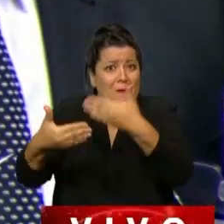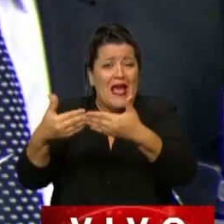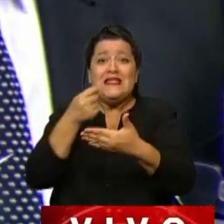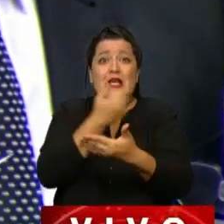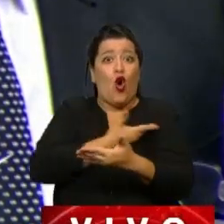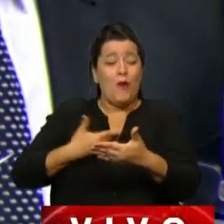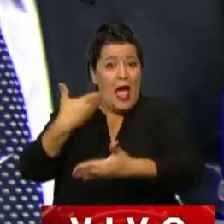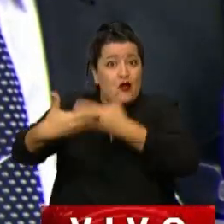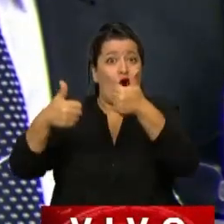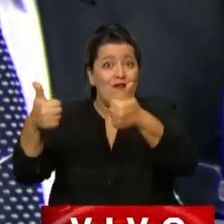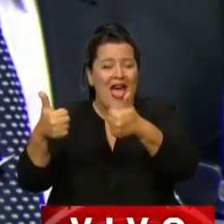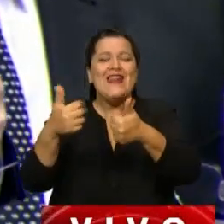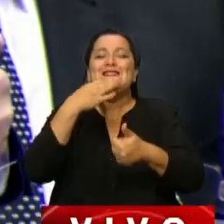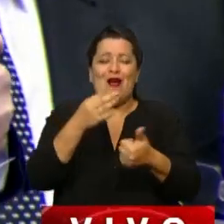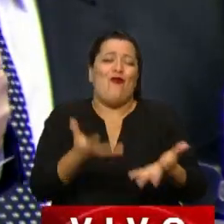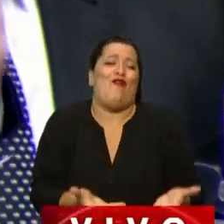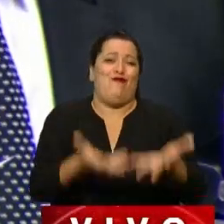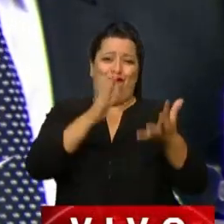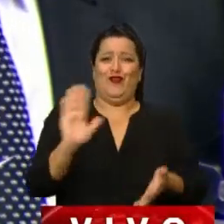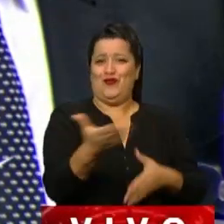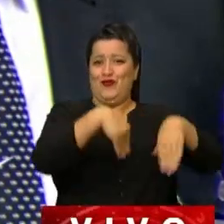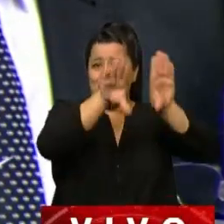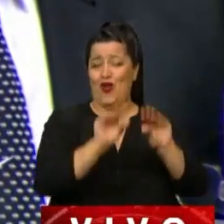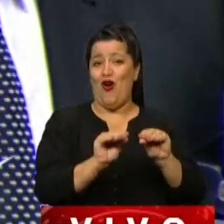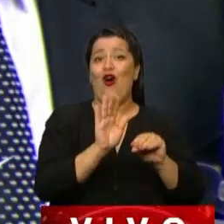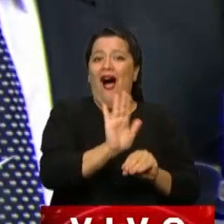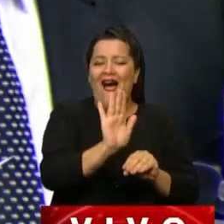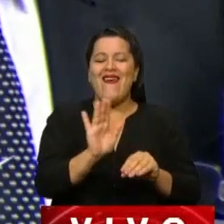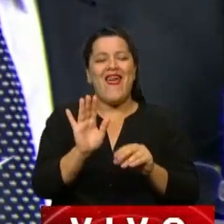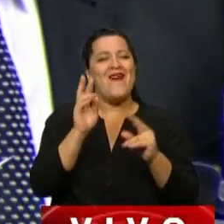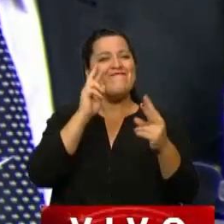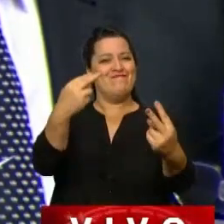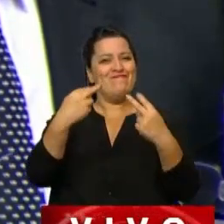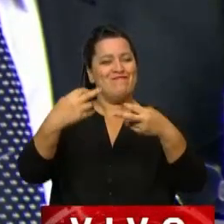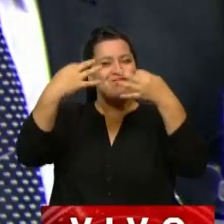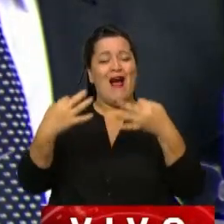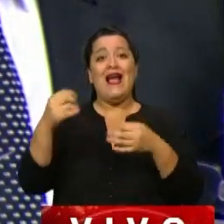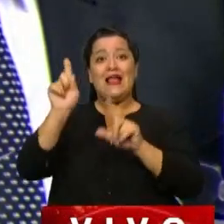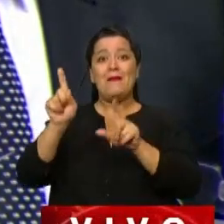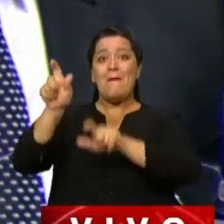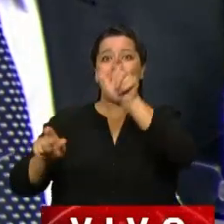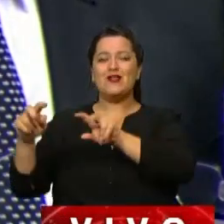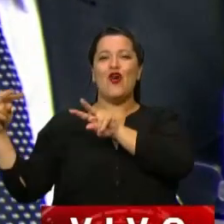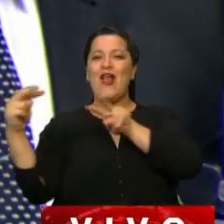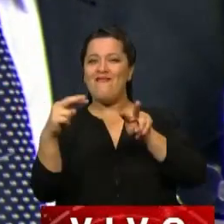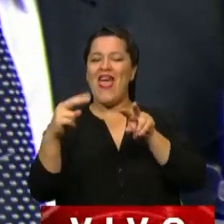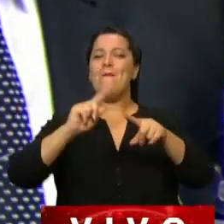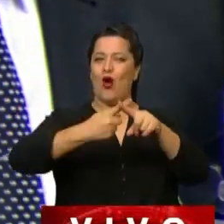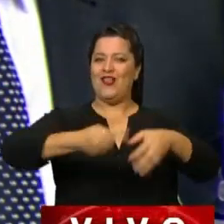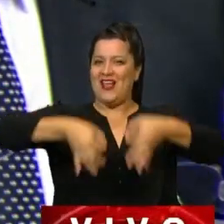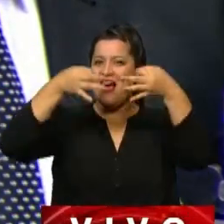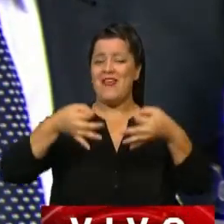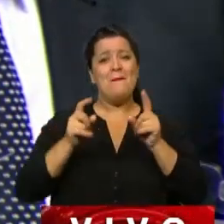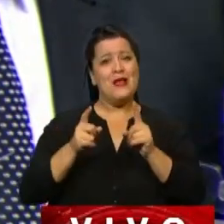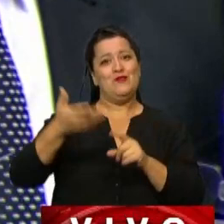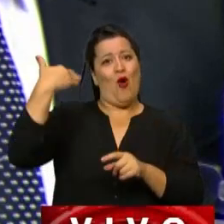al gobierno, nos va a ir bien a todos. Y ahí vamos a ser considerados por el ciudadano como grandes hombres, como fueron